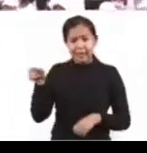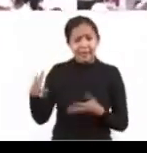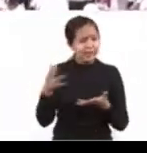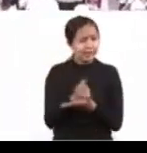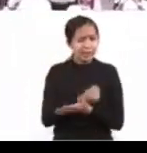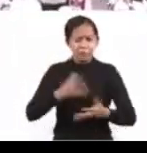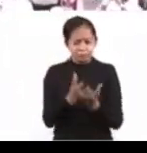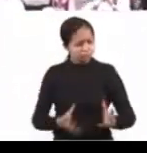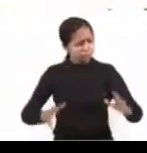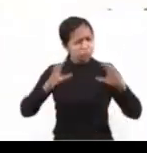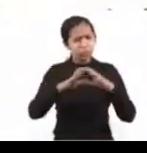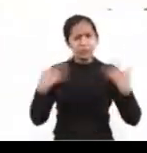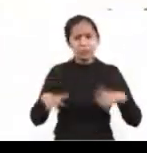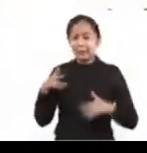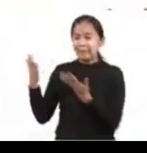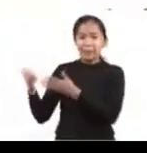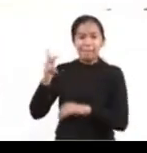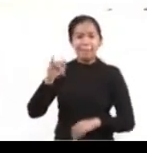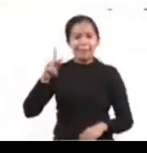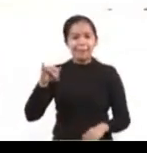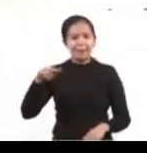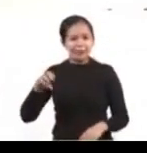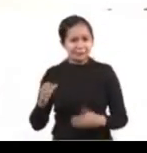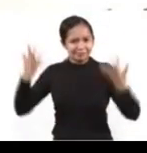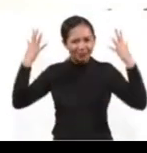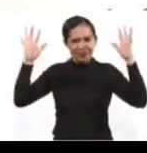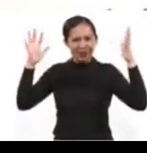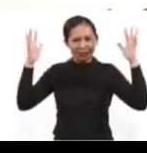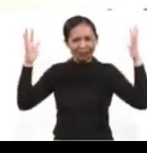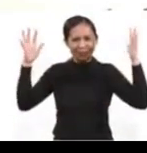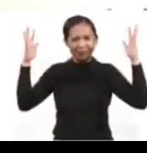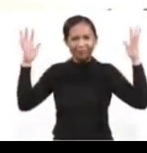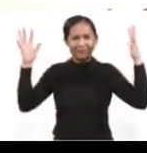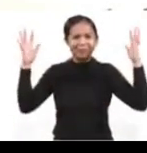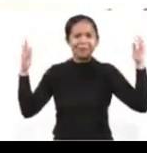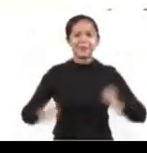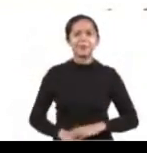campeón mundial, Pipino Huerta.